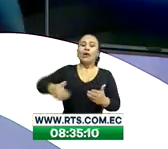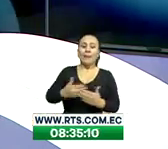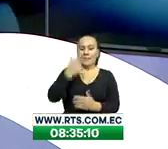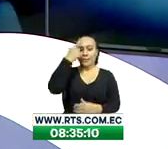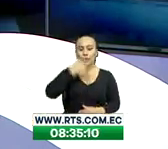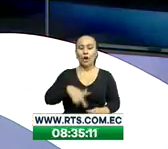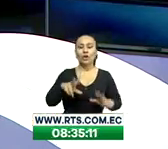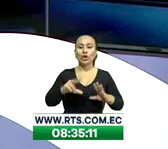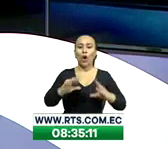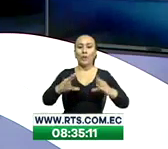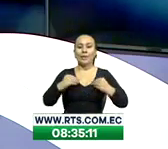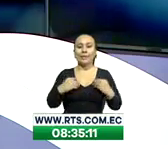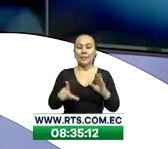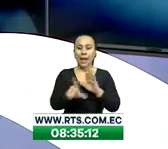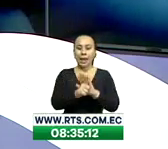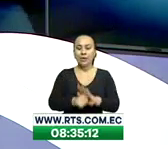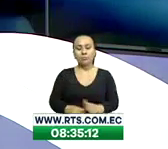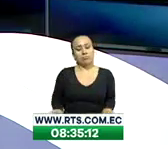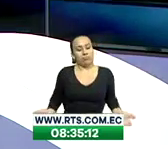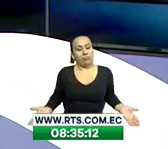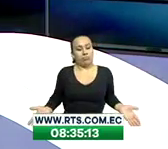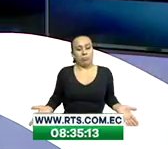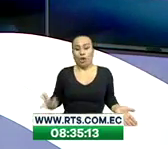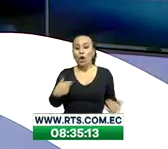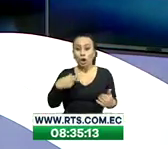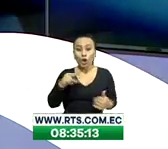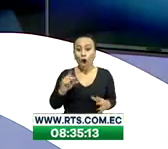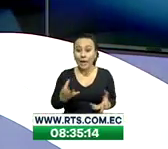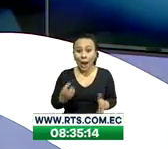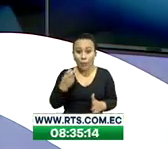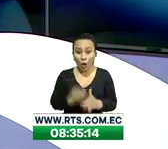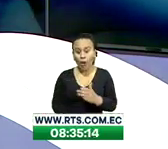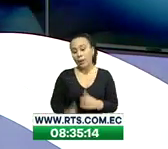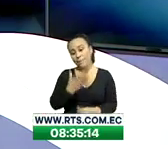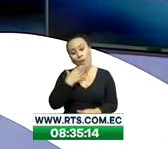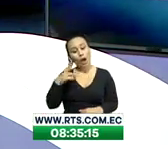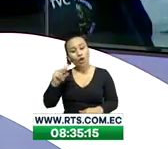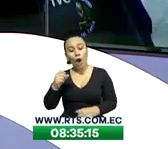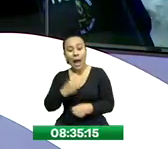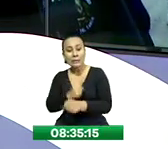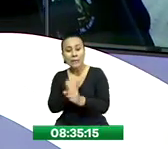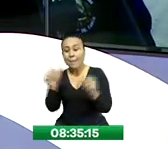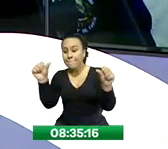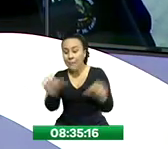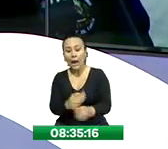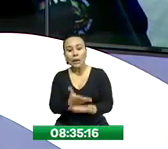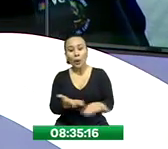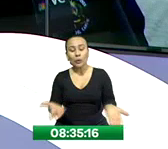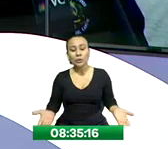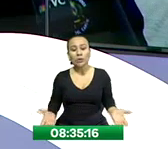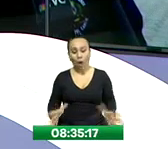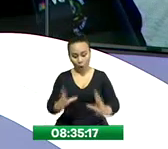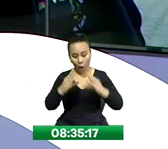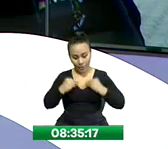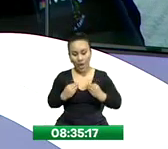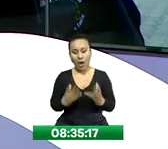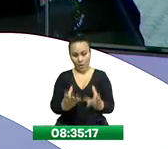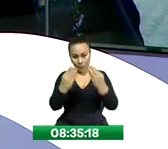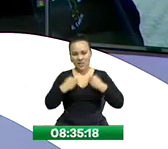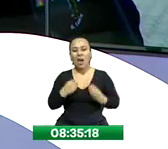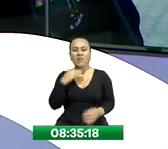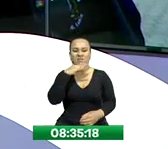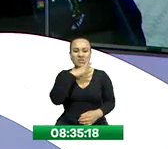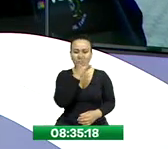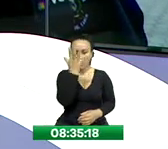No infrinja la ley y se acaba el problema. Eso es todo. Aquí vamos. Vienen con su sinvergüencería.